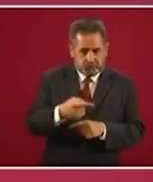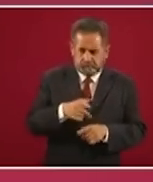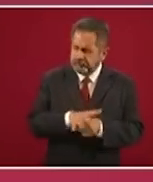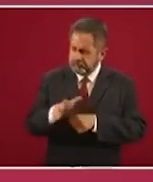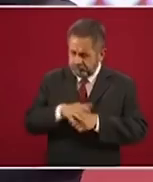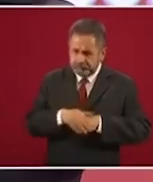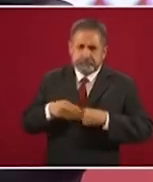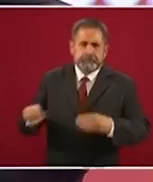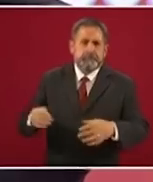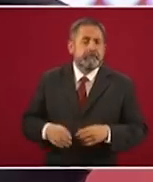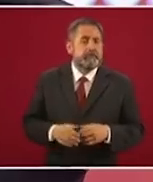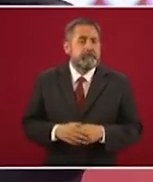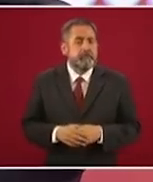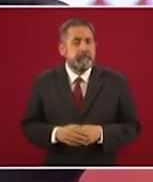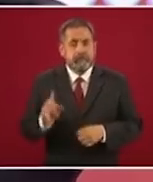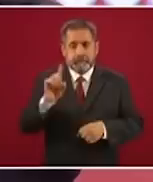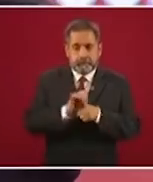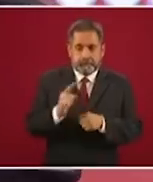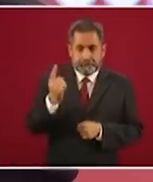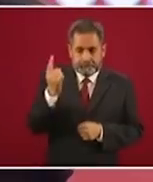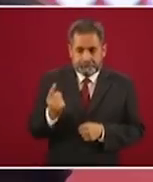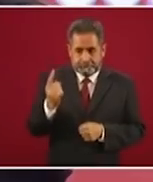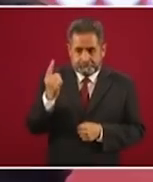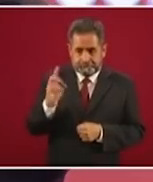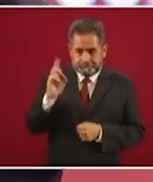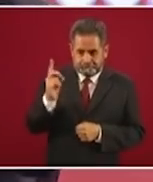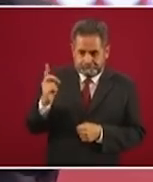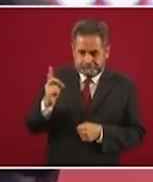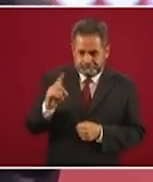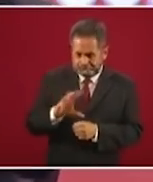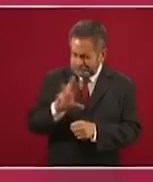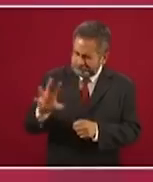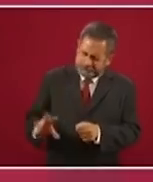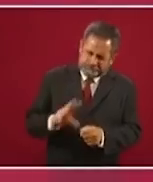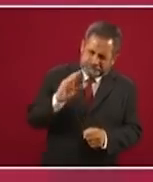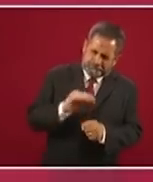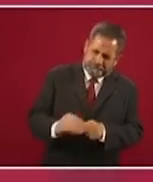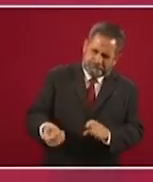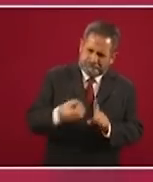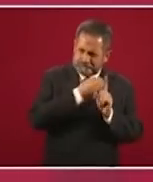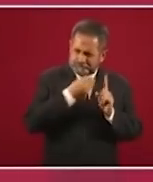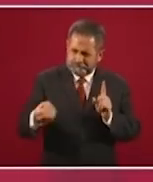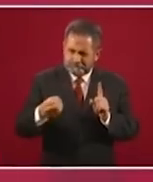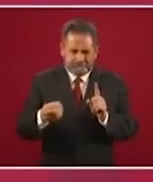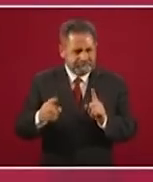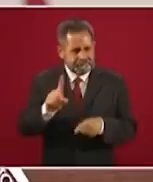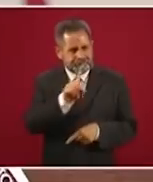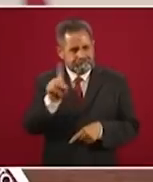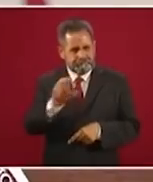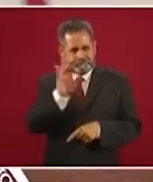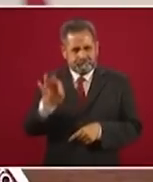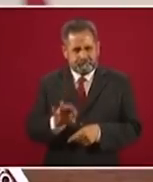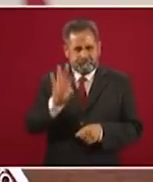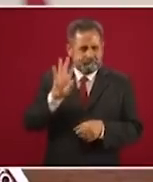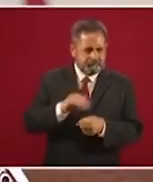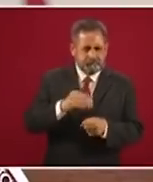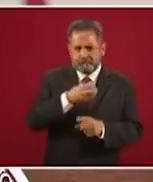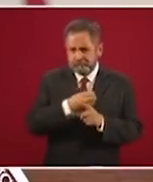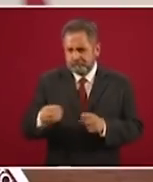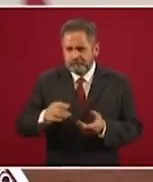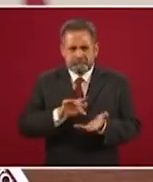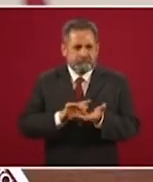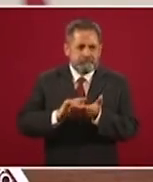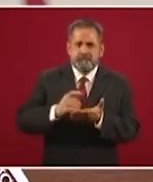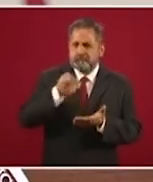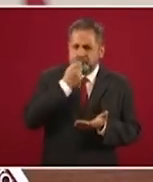Vamos el día primero de diciembre a que esté al 100 el abasto de